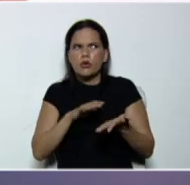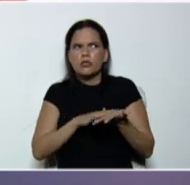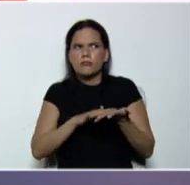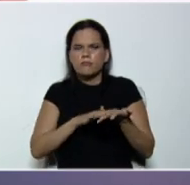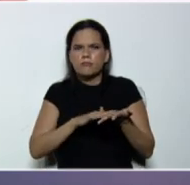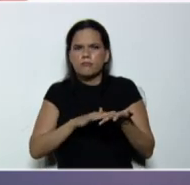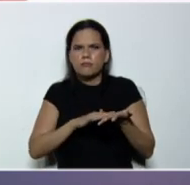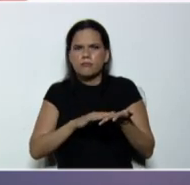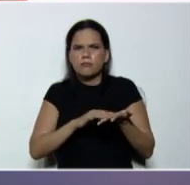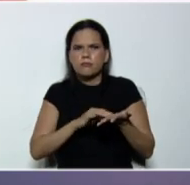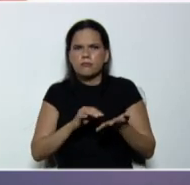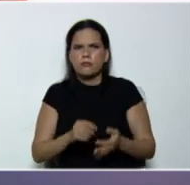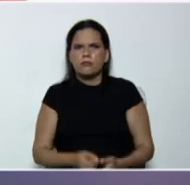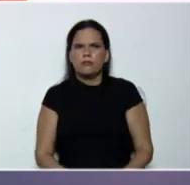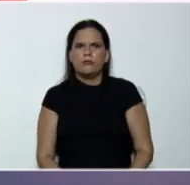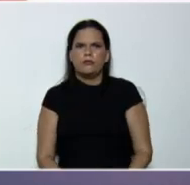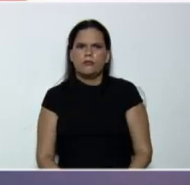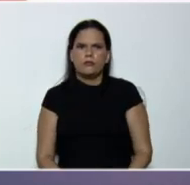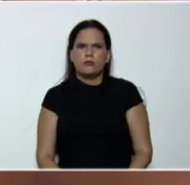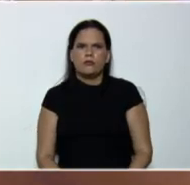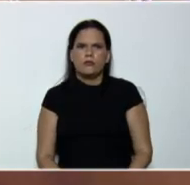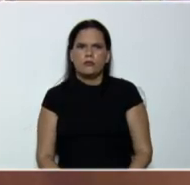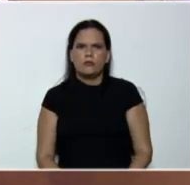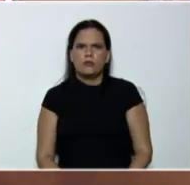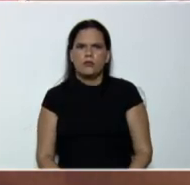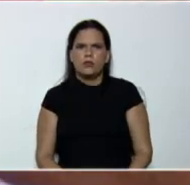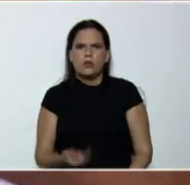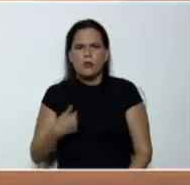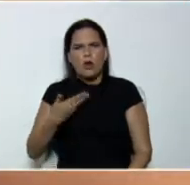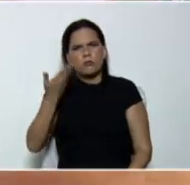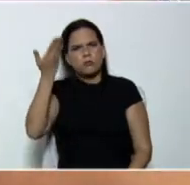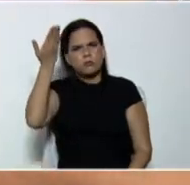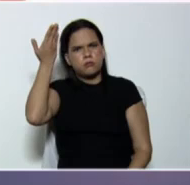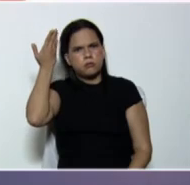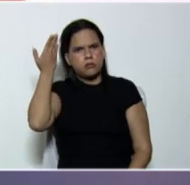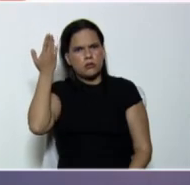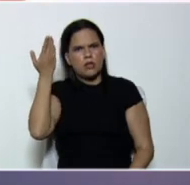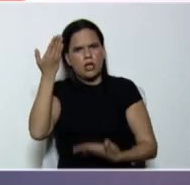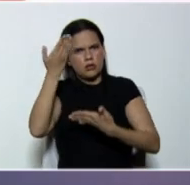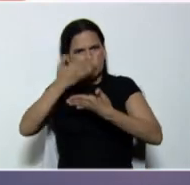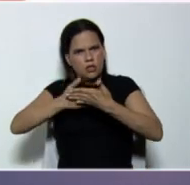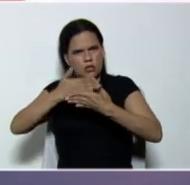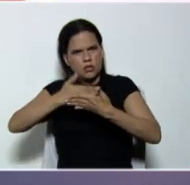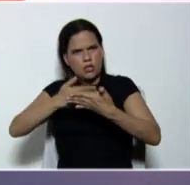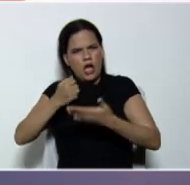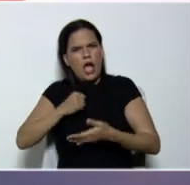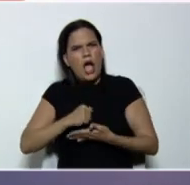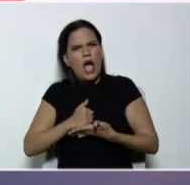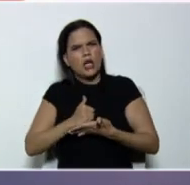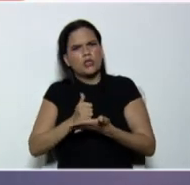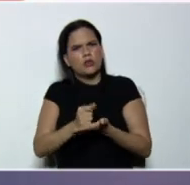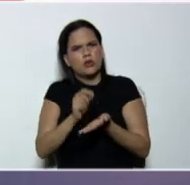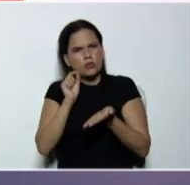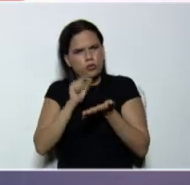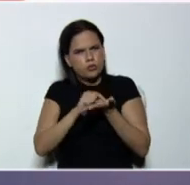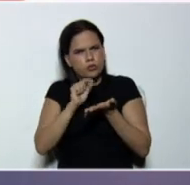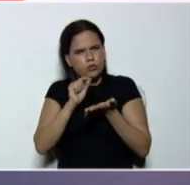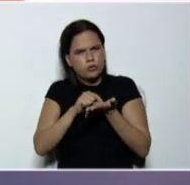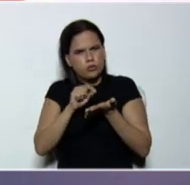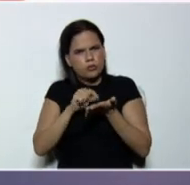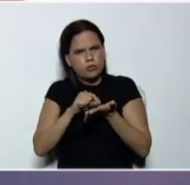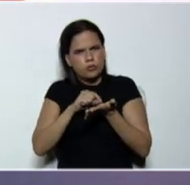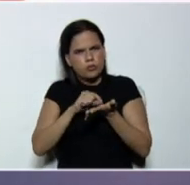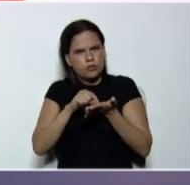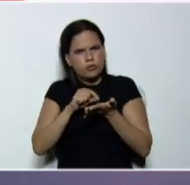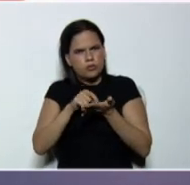que se realizó con rodaja. Usted por la parte de atrás, ayudada con un pañito, ¿verdad? Puede ser